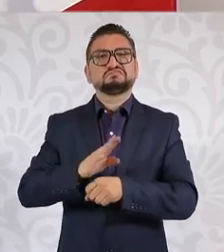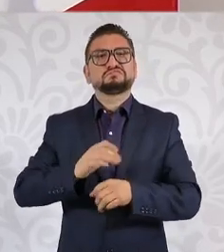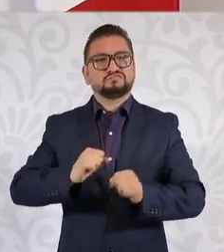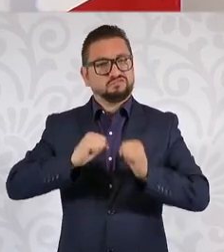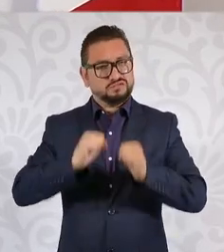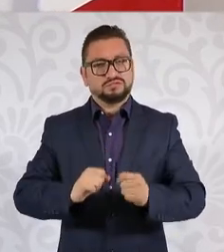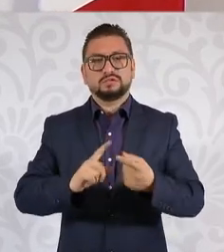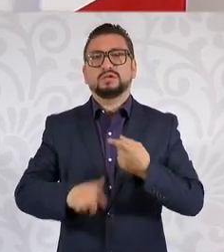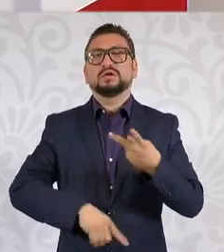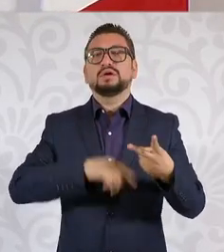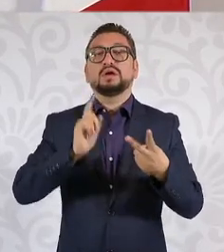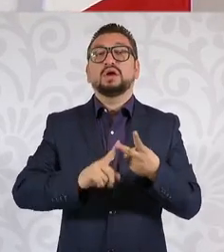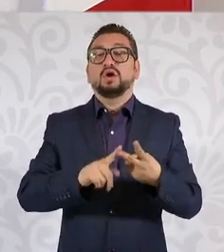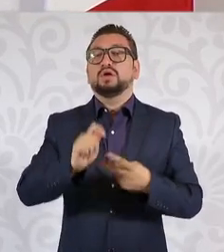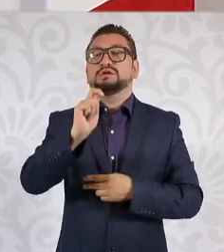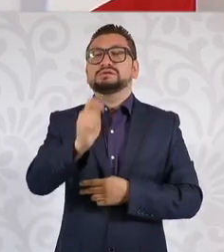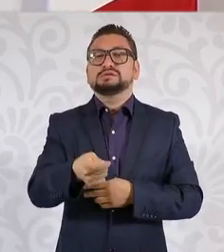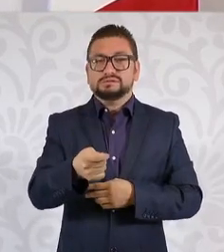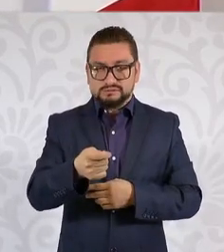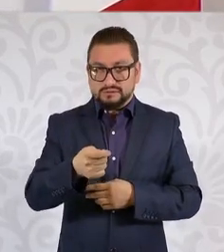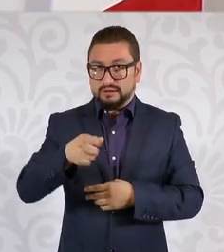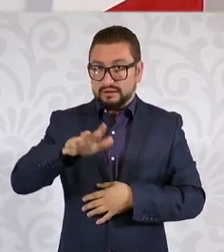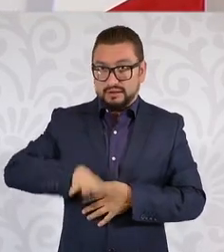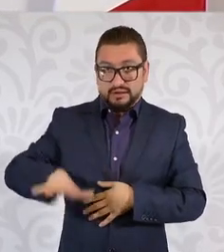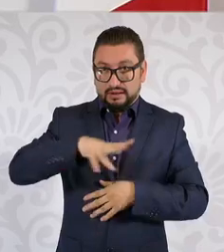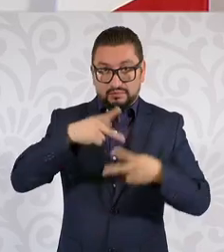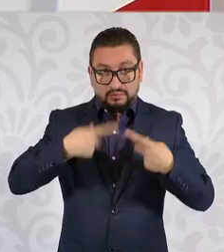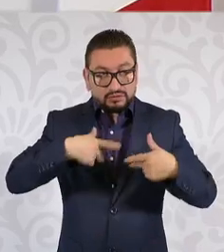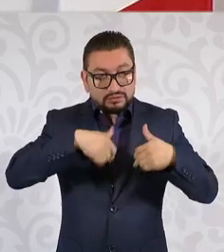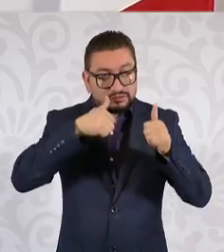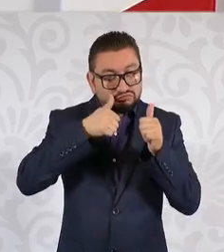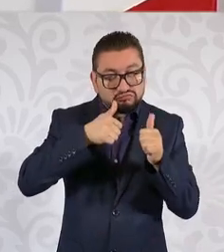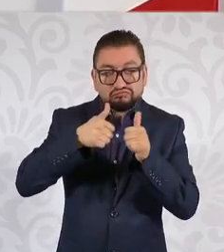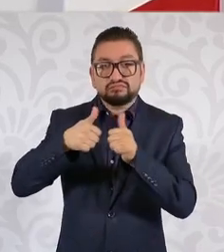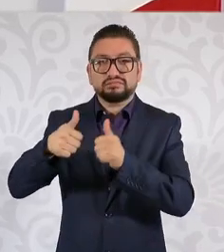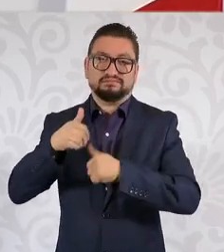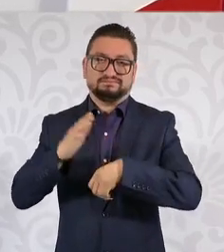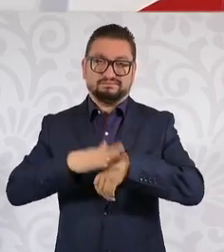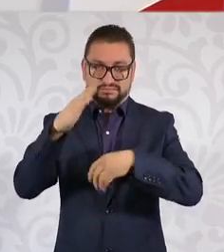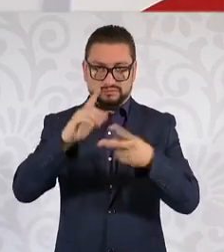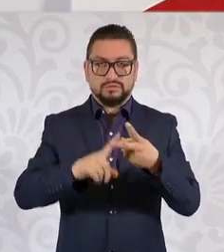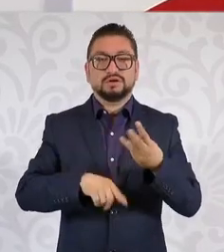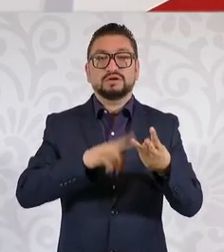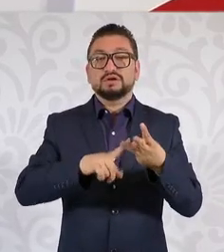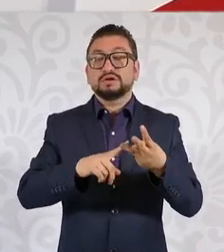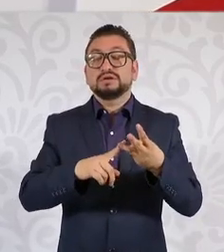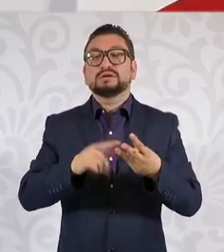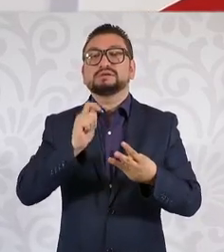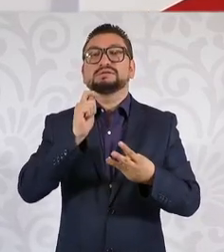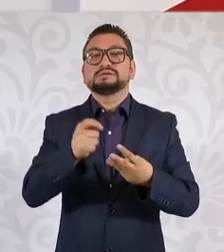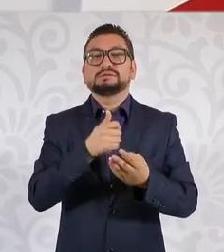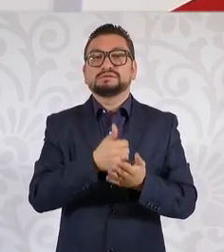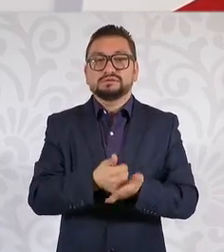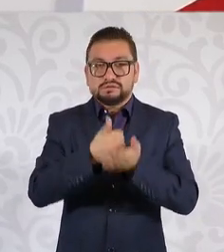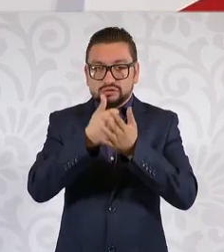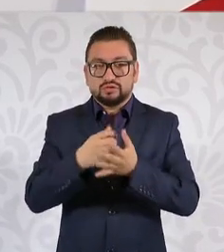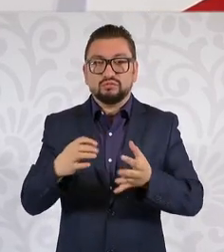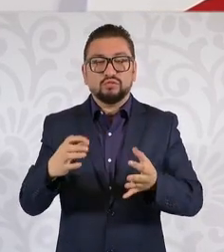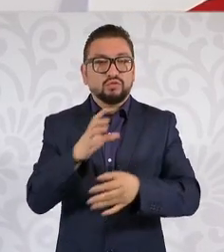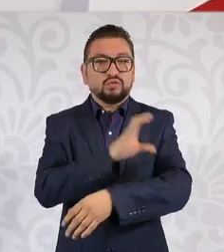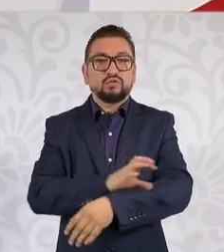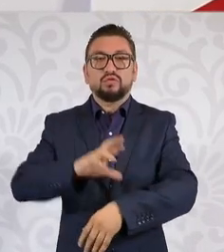Segundo, vamos a fortalecer la atención a las causas y eso va a ayudar. Y tercero, vamos a fortalecer la